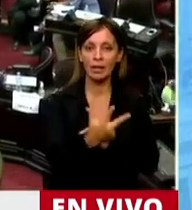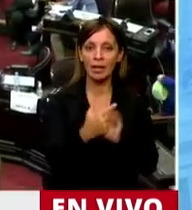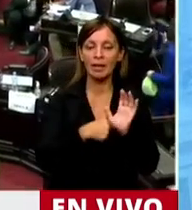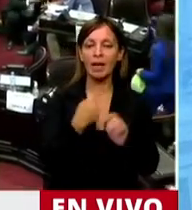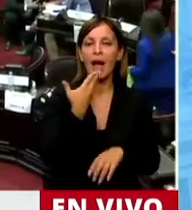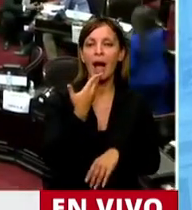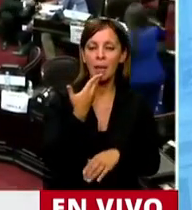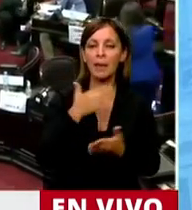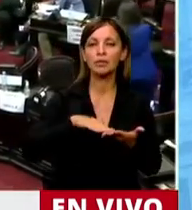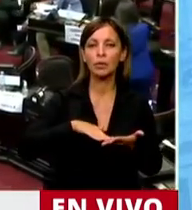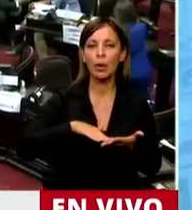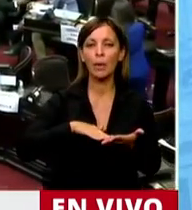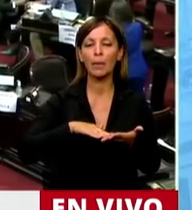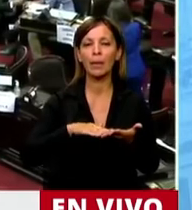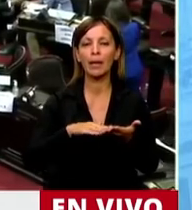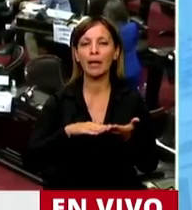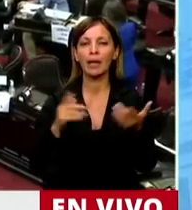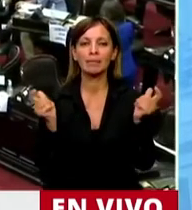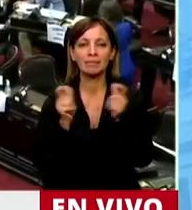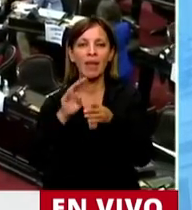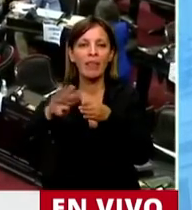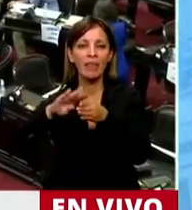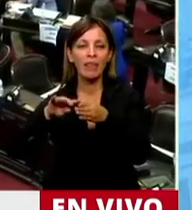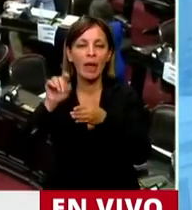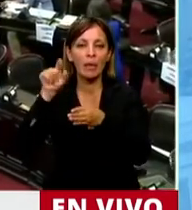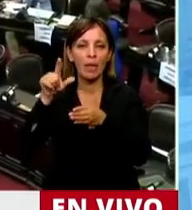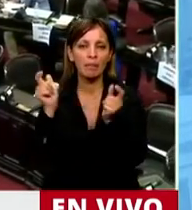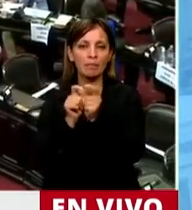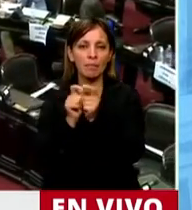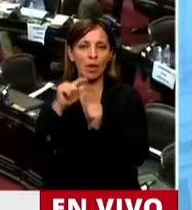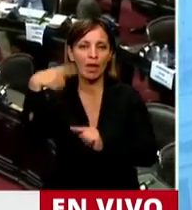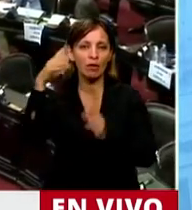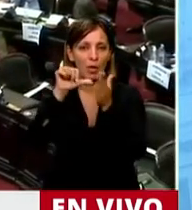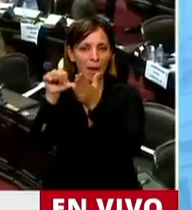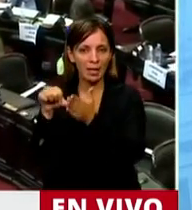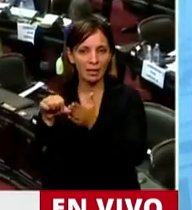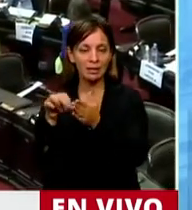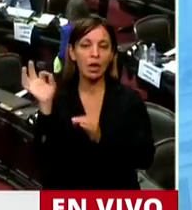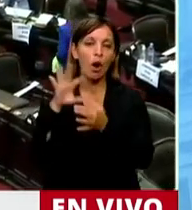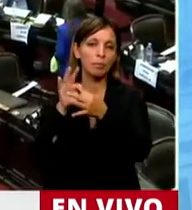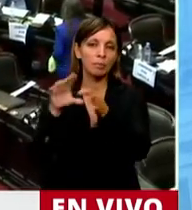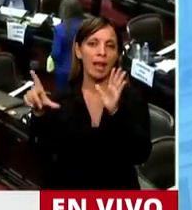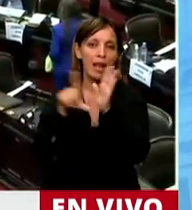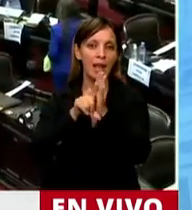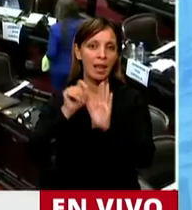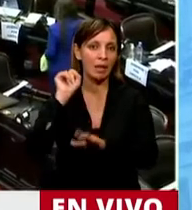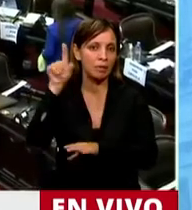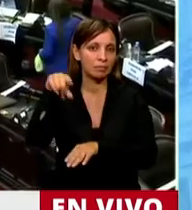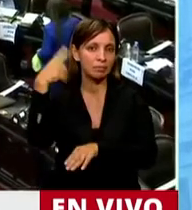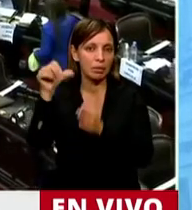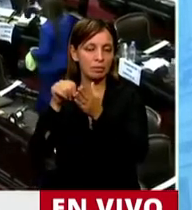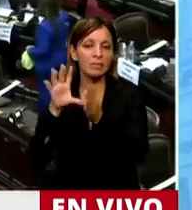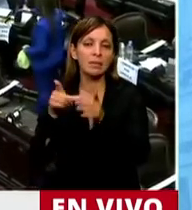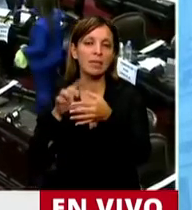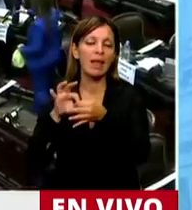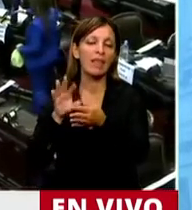deuda en moneda extranjera y bajo jurisdicción extranjera o bajo legislación extranjera y la deuda con el